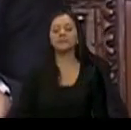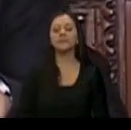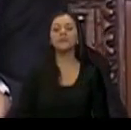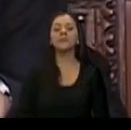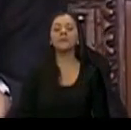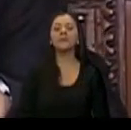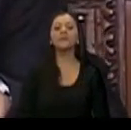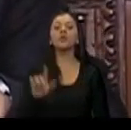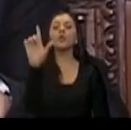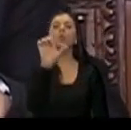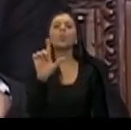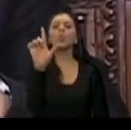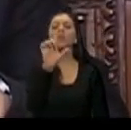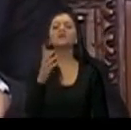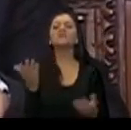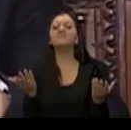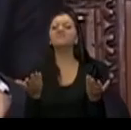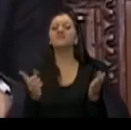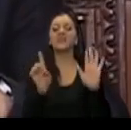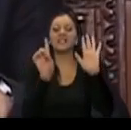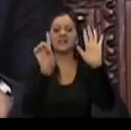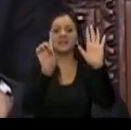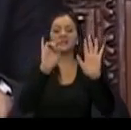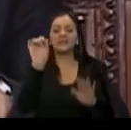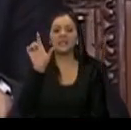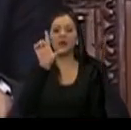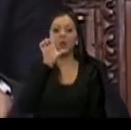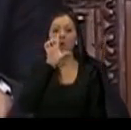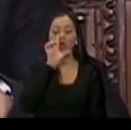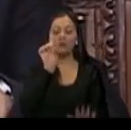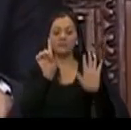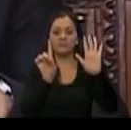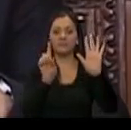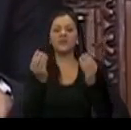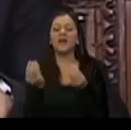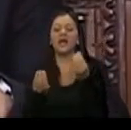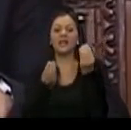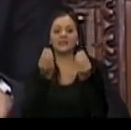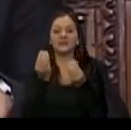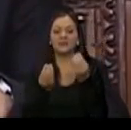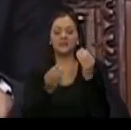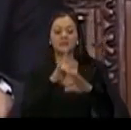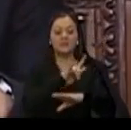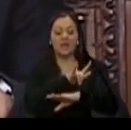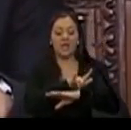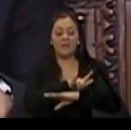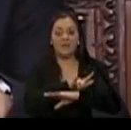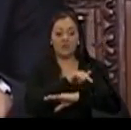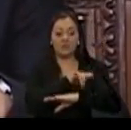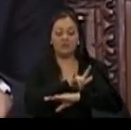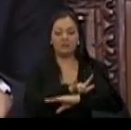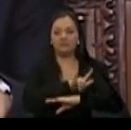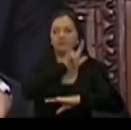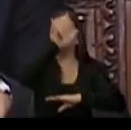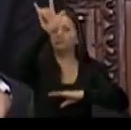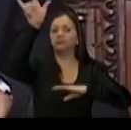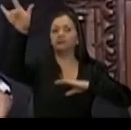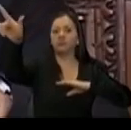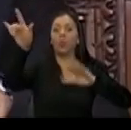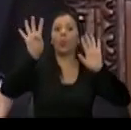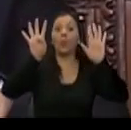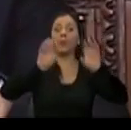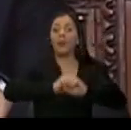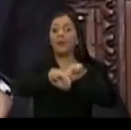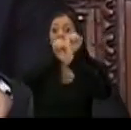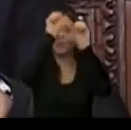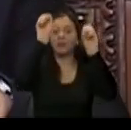El día lunes 6 de julio, el Santo Padre saldrá en avión a las 9 horas hacia Guayaquil